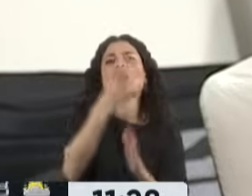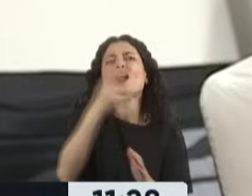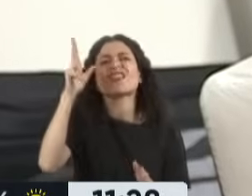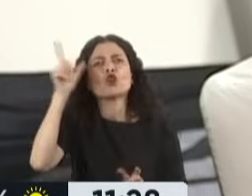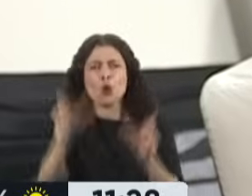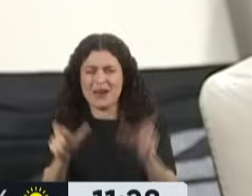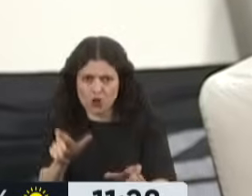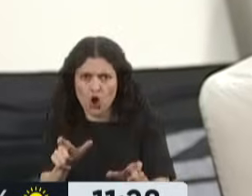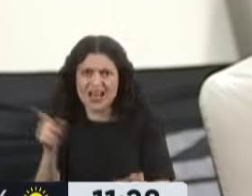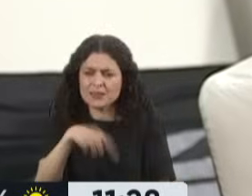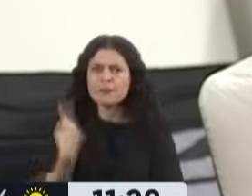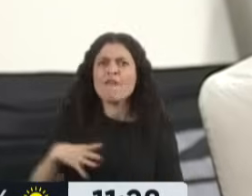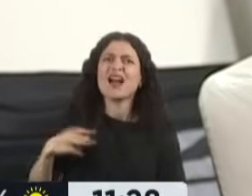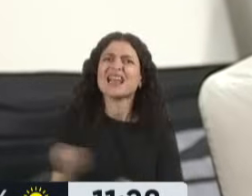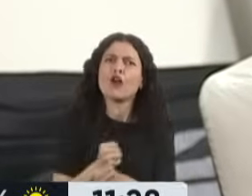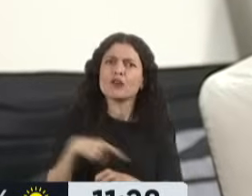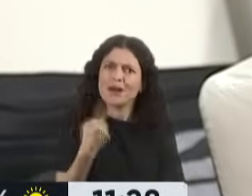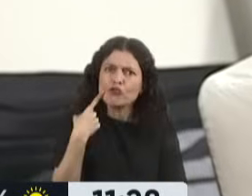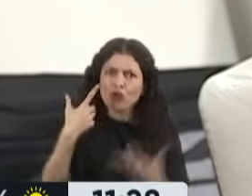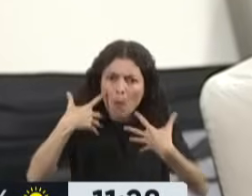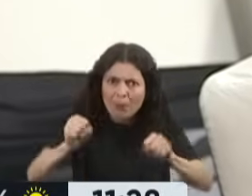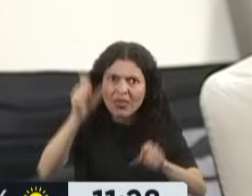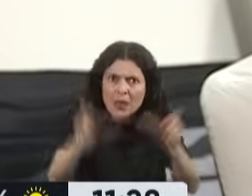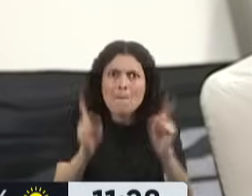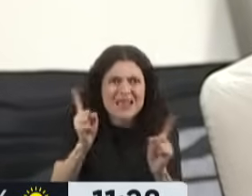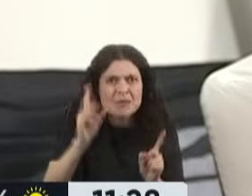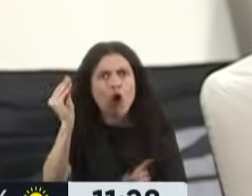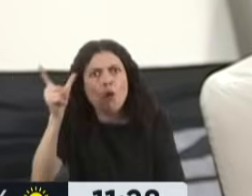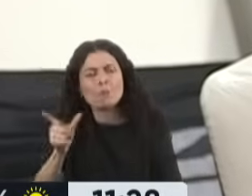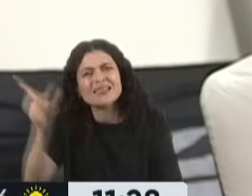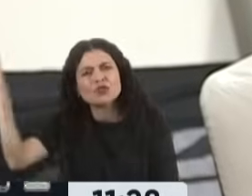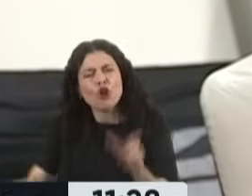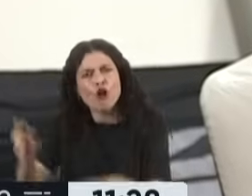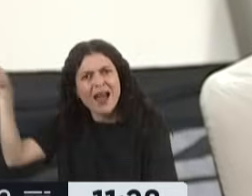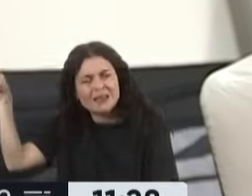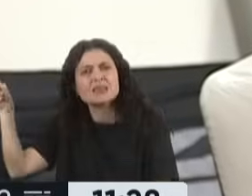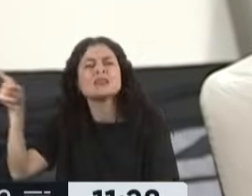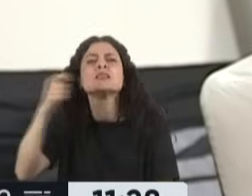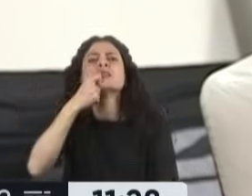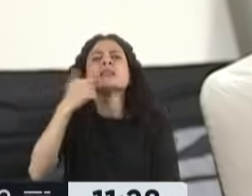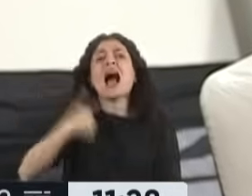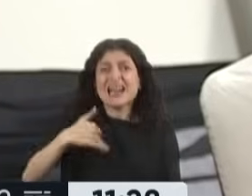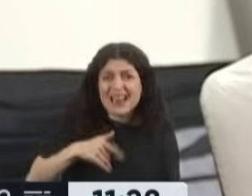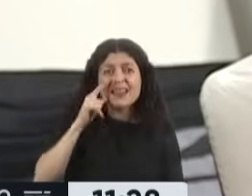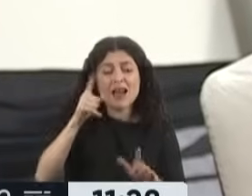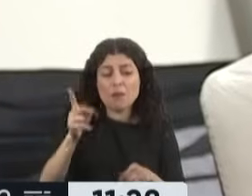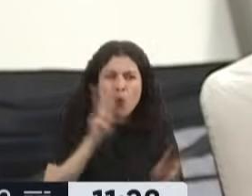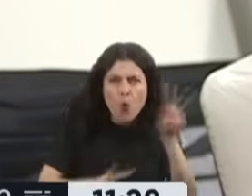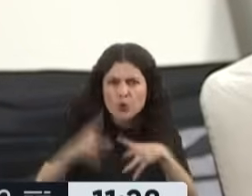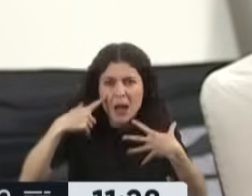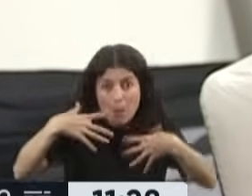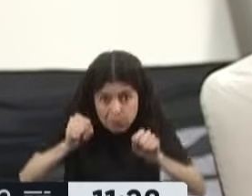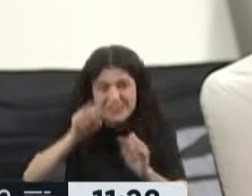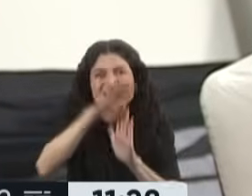en territorio nacional. Quisiera saber primero si Argentina va a pasar esta información a Brasil, de